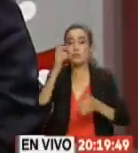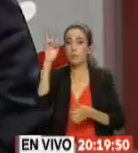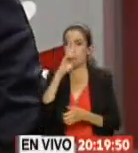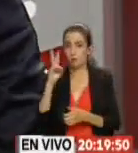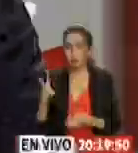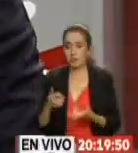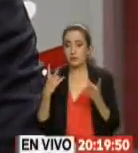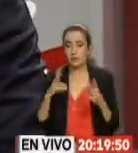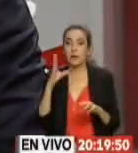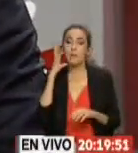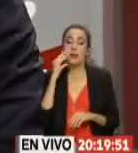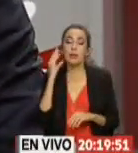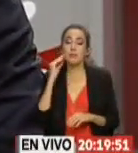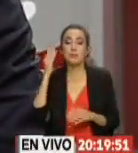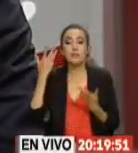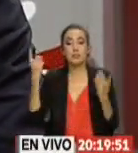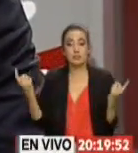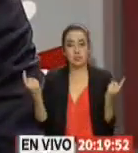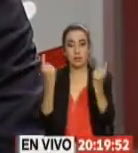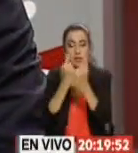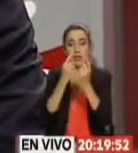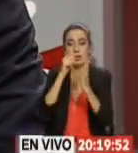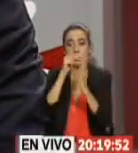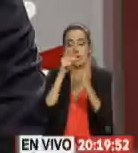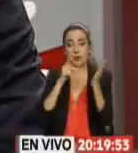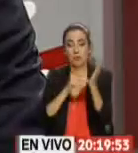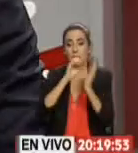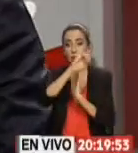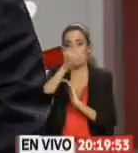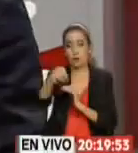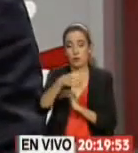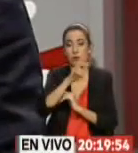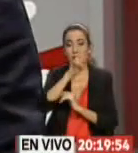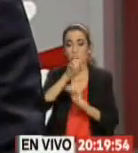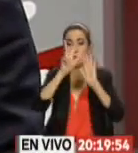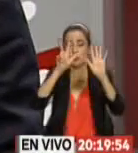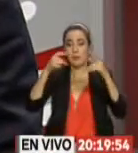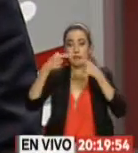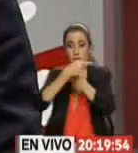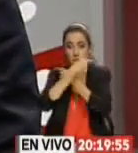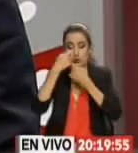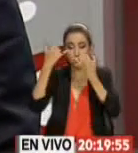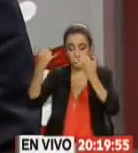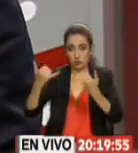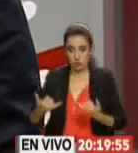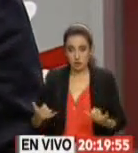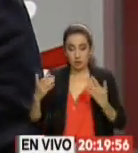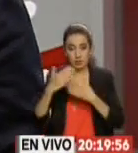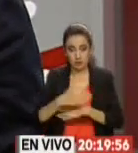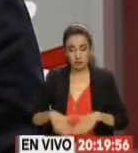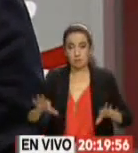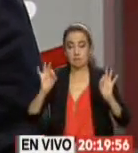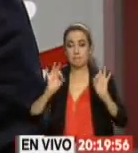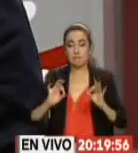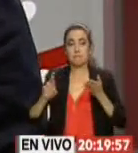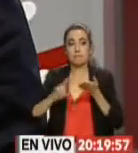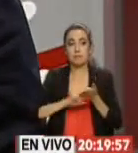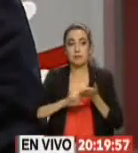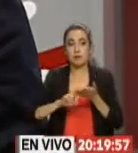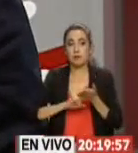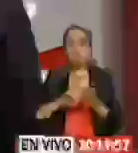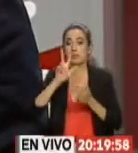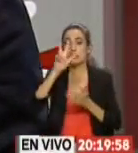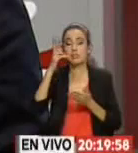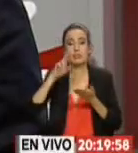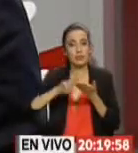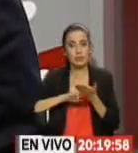su expectativa en torno a este encuentro que se llevará a cabo este día jueves 28 de marzo aquí en la ciudad de Quito. Reunión, tercera